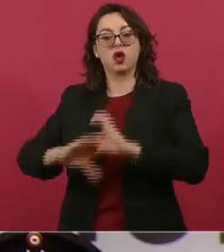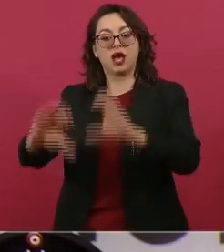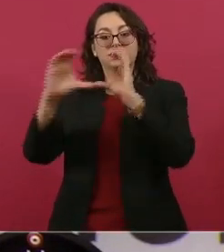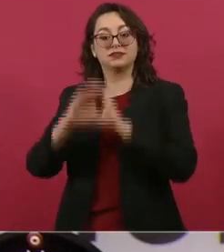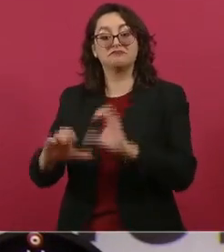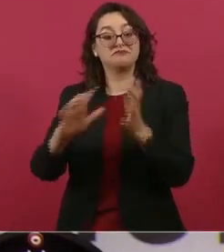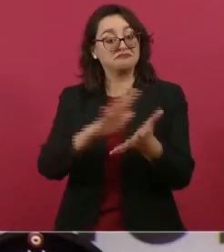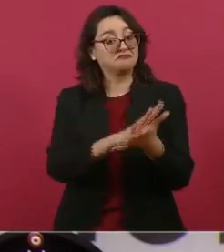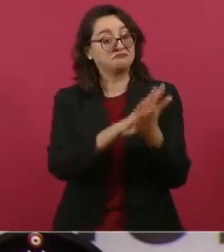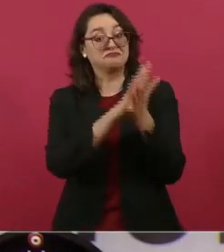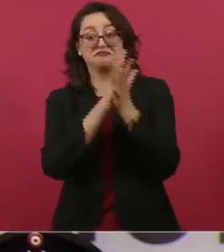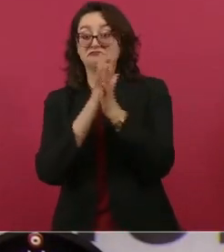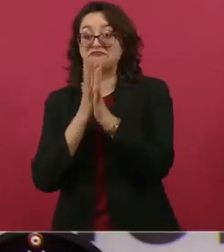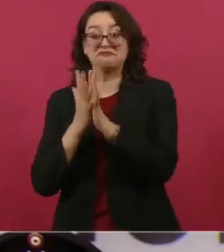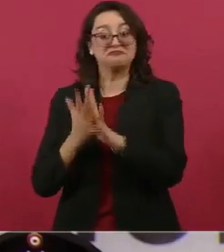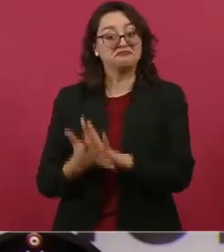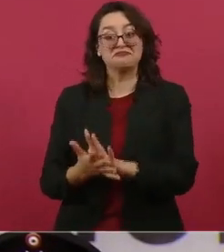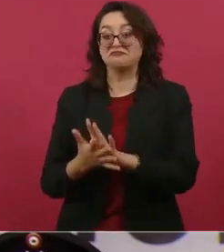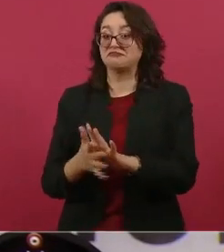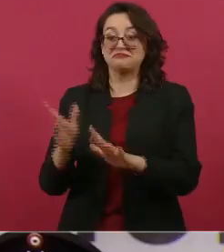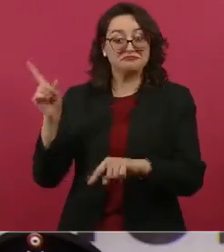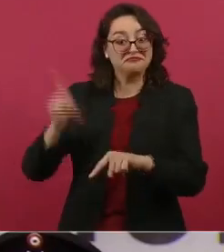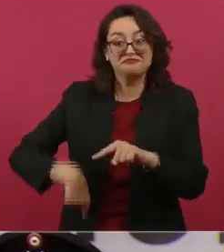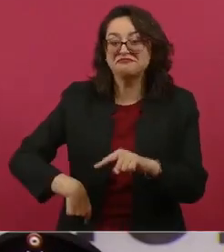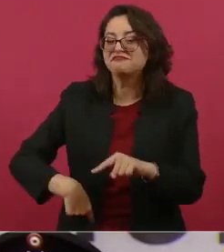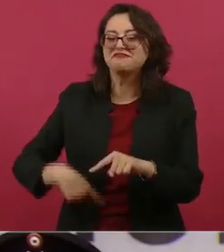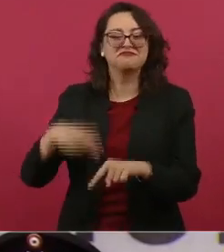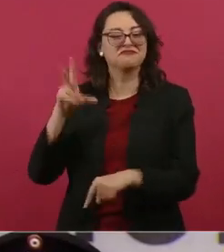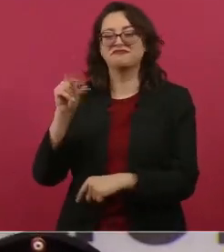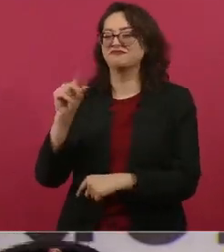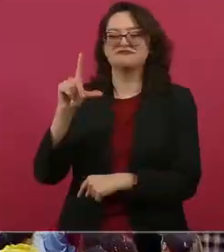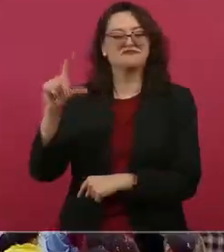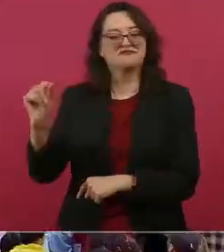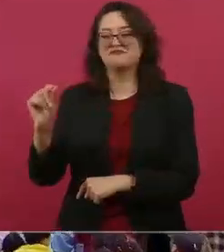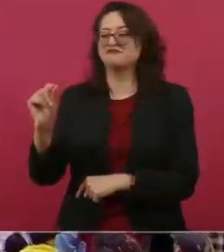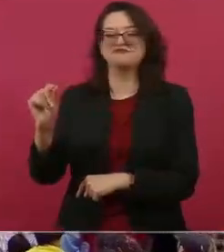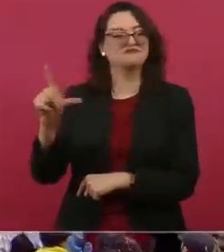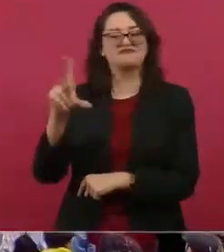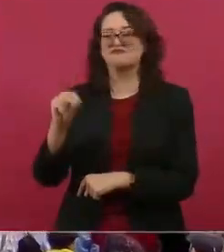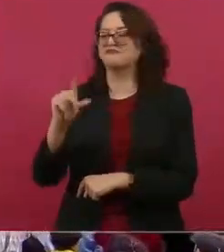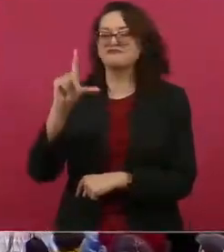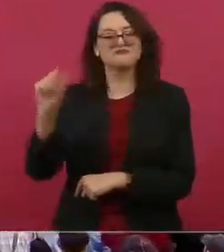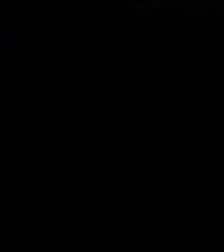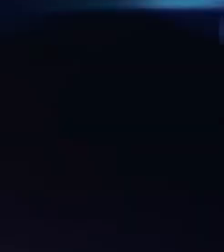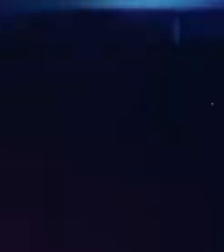no se va, no se va, no se va. Muchas gracias.